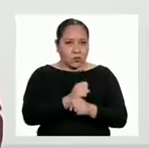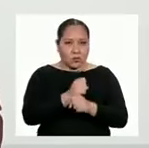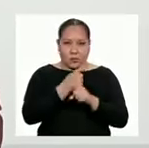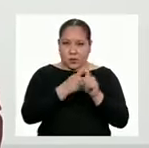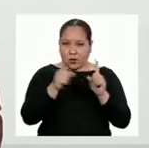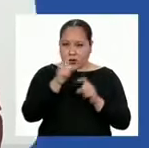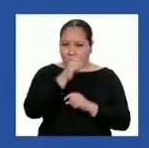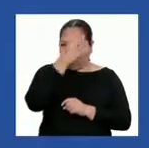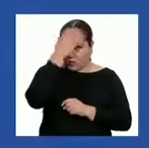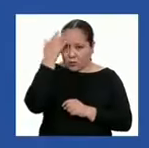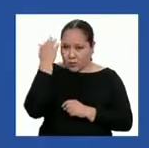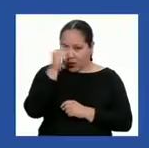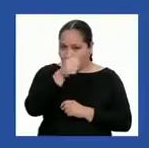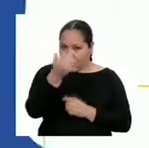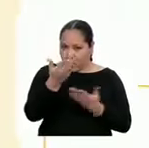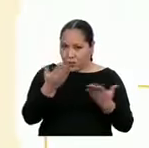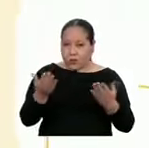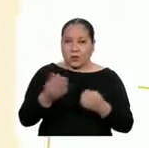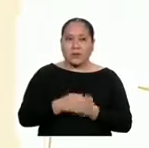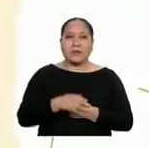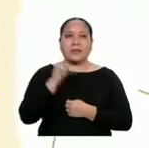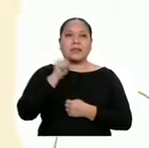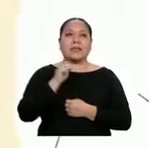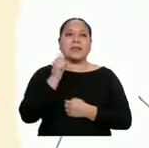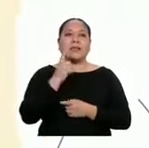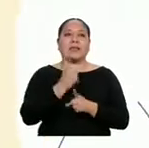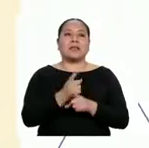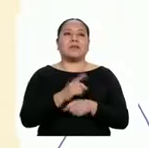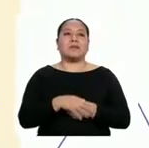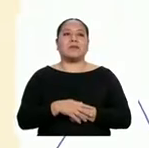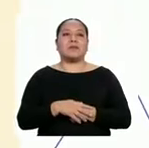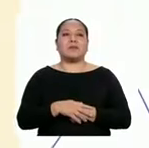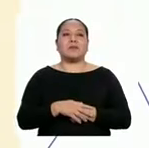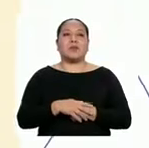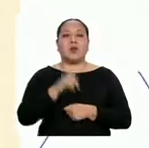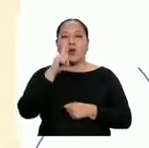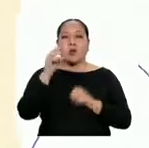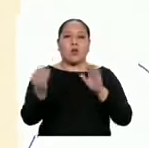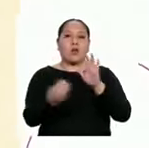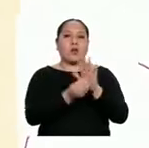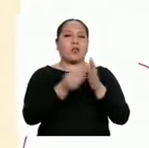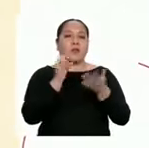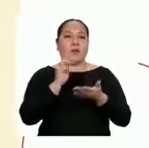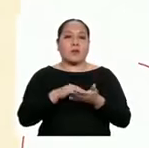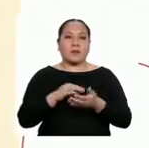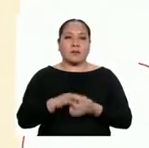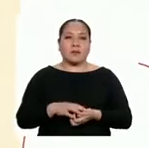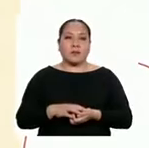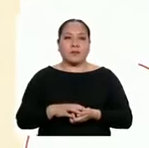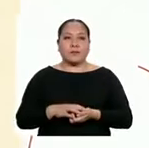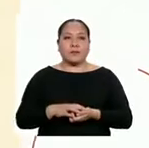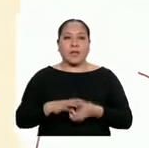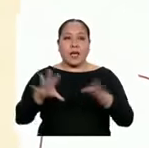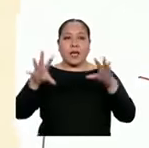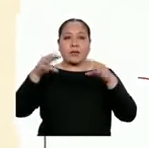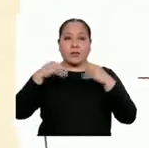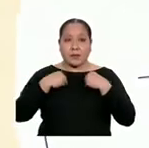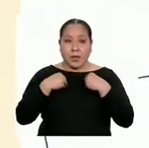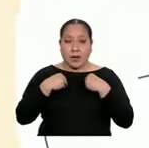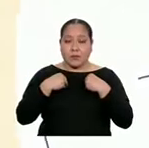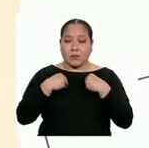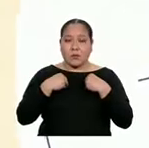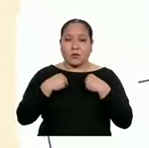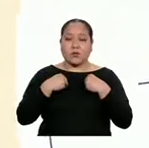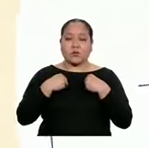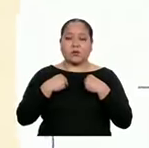¿no te olvidas de algo? Así es, profesora Julia. Un ingrediente más. Reconocernos,